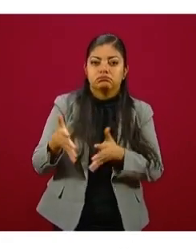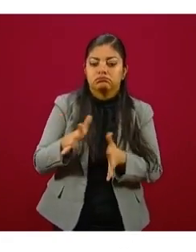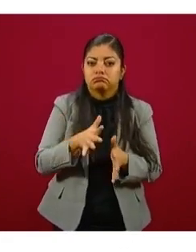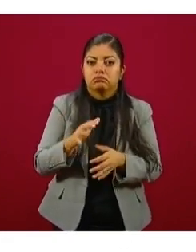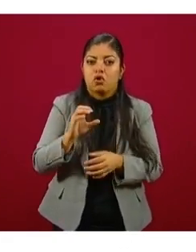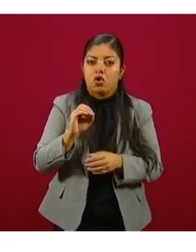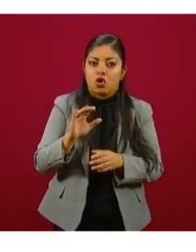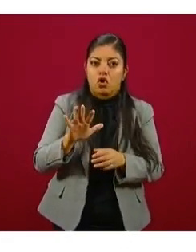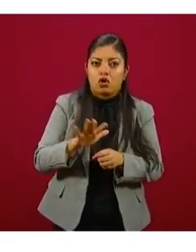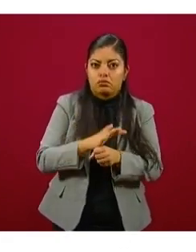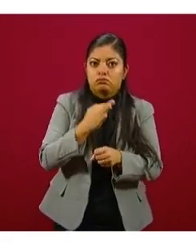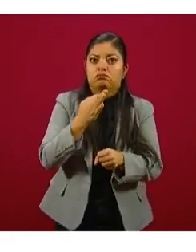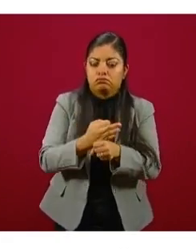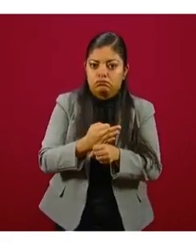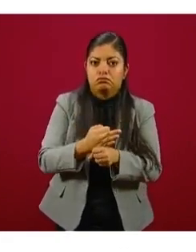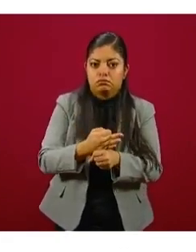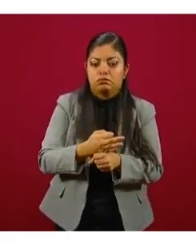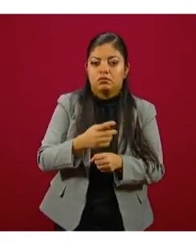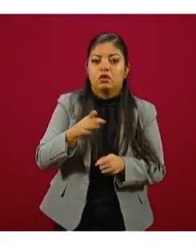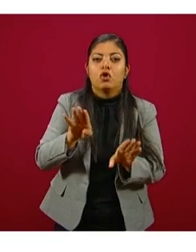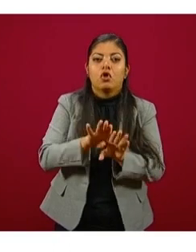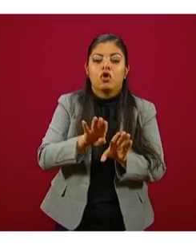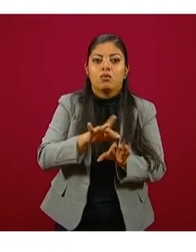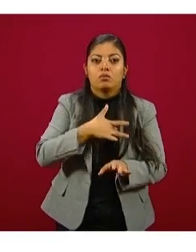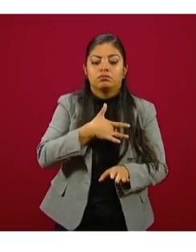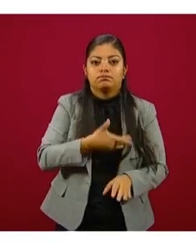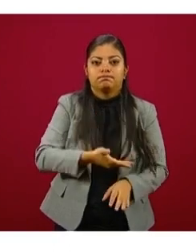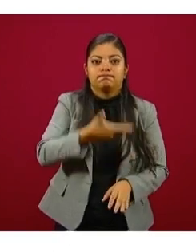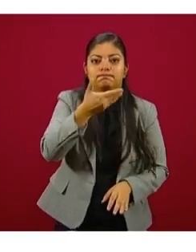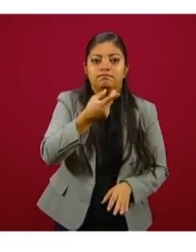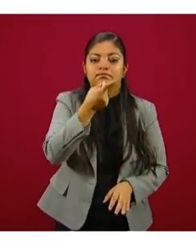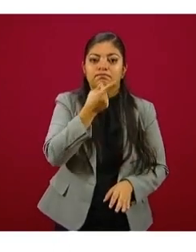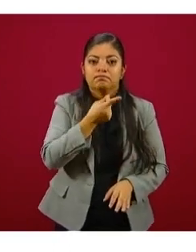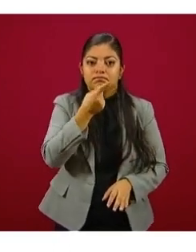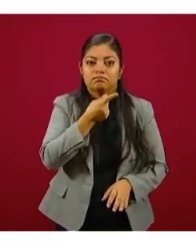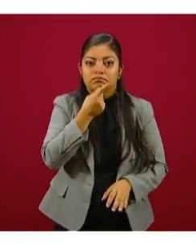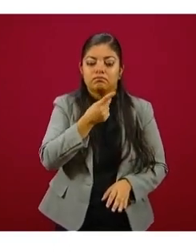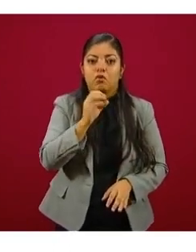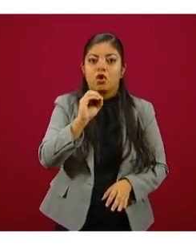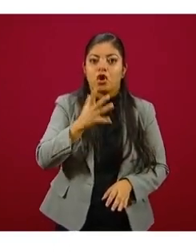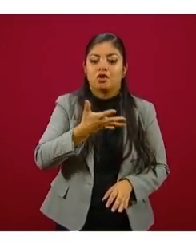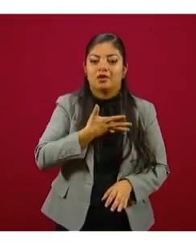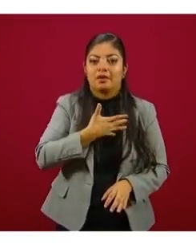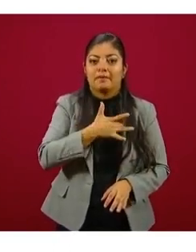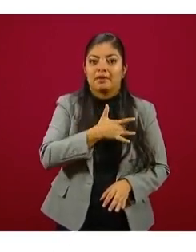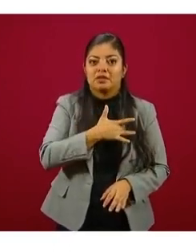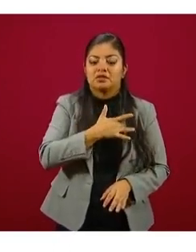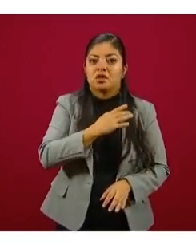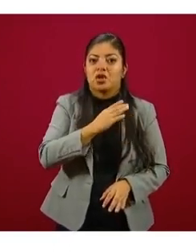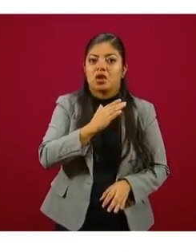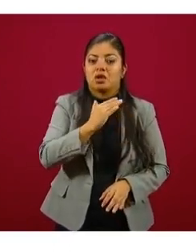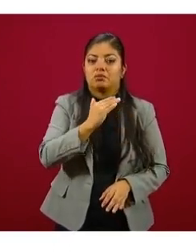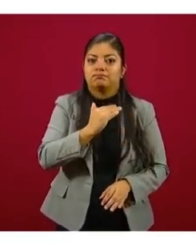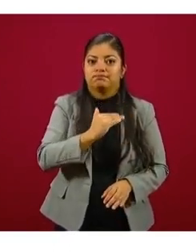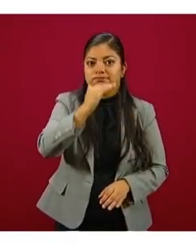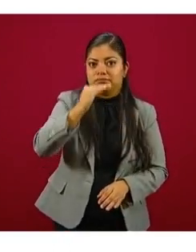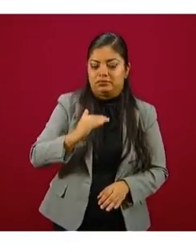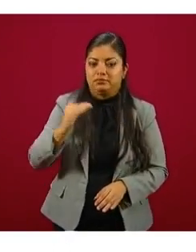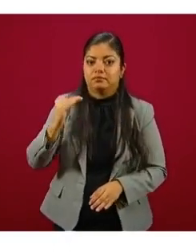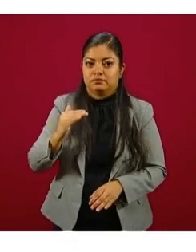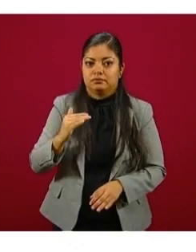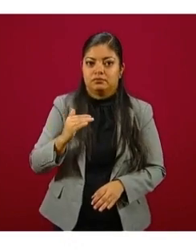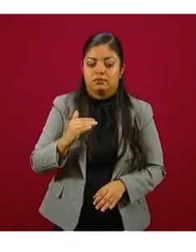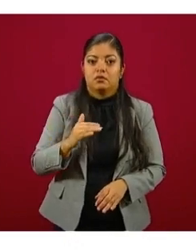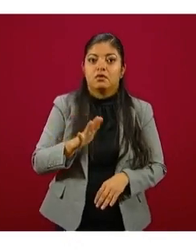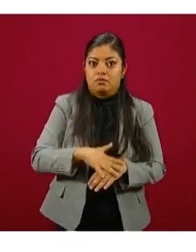un factor de riesgo, como hipertensión, diabetes o inmunodepresión. En este caso,